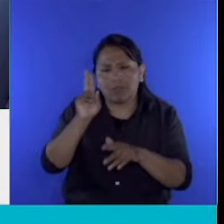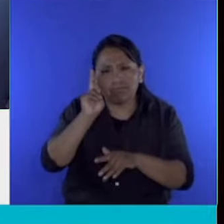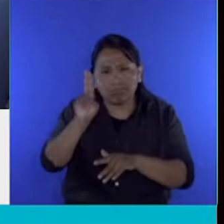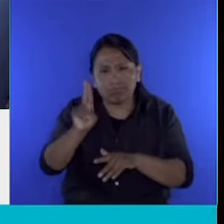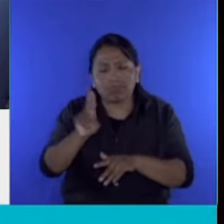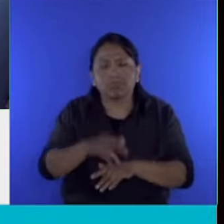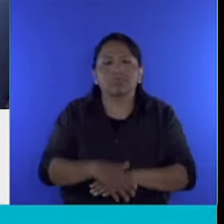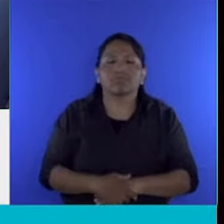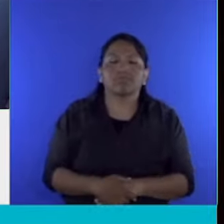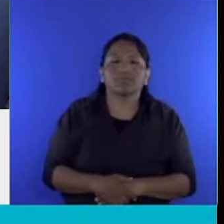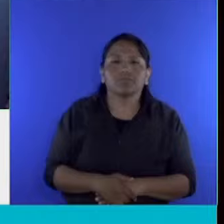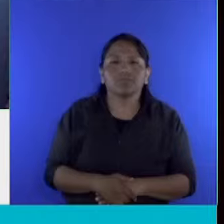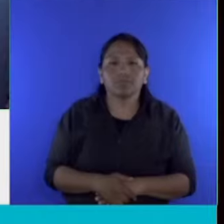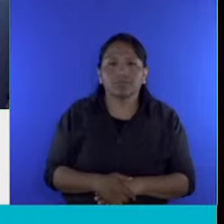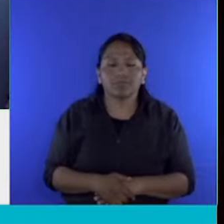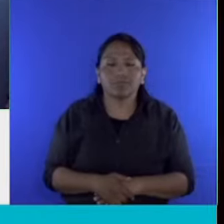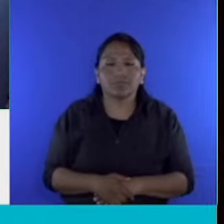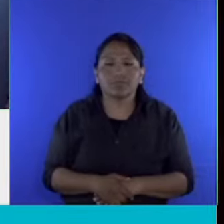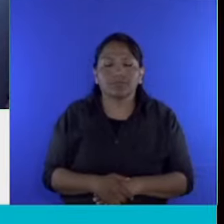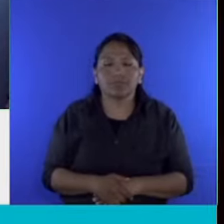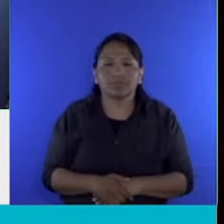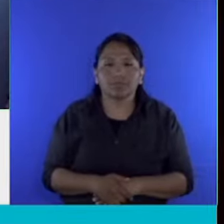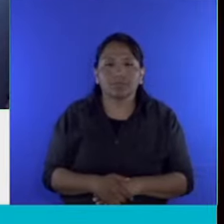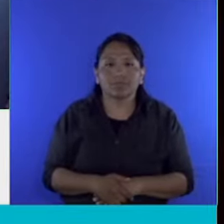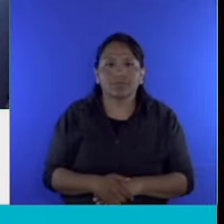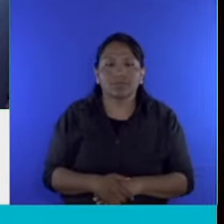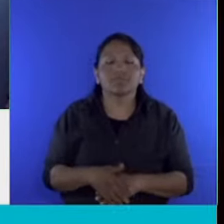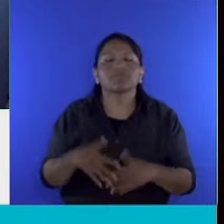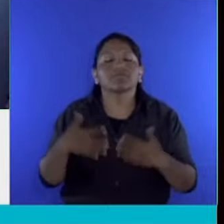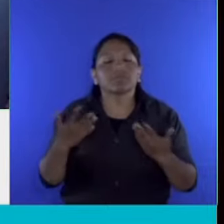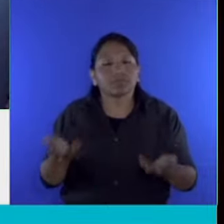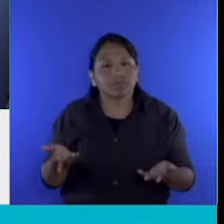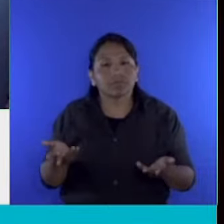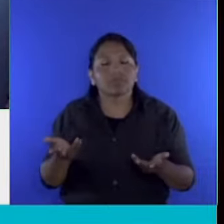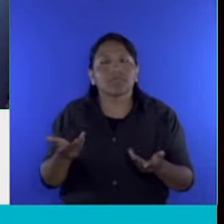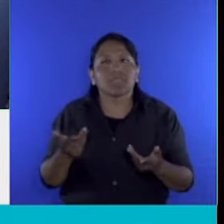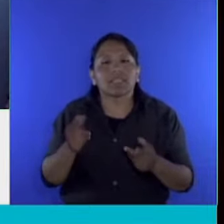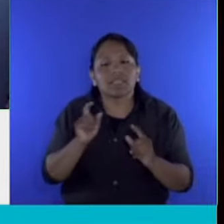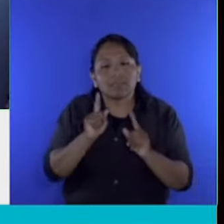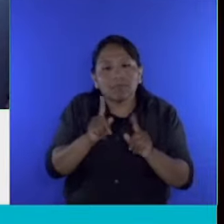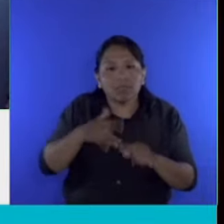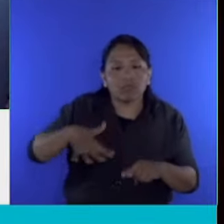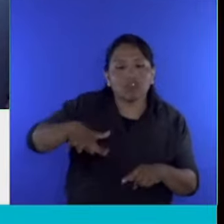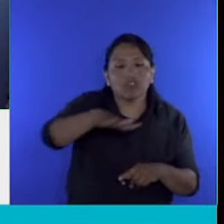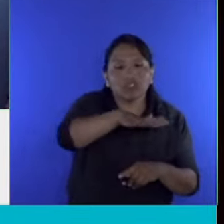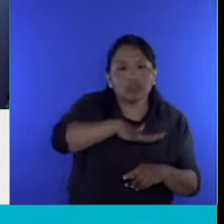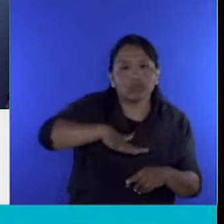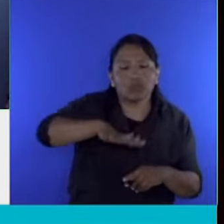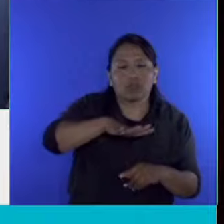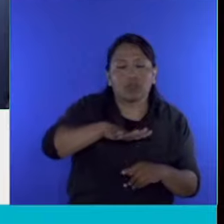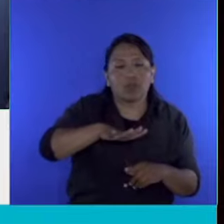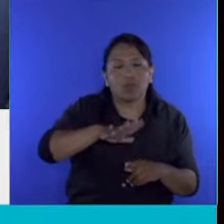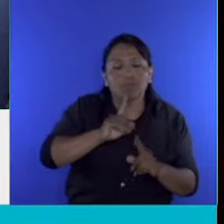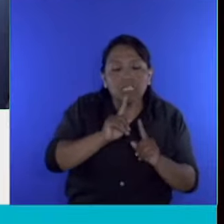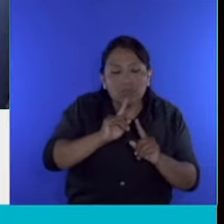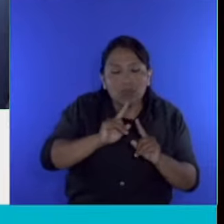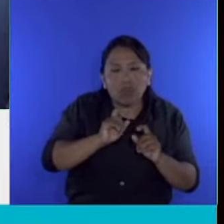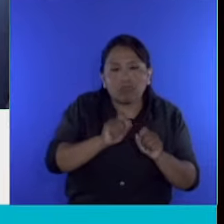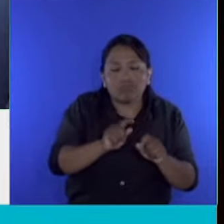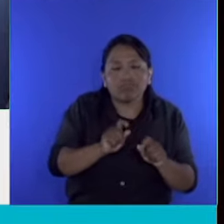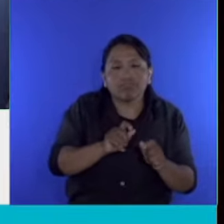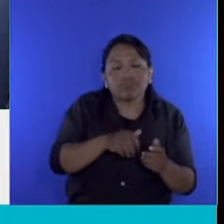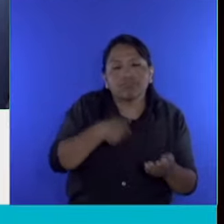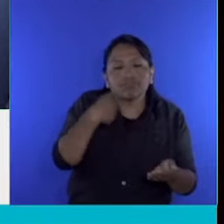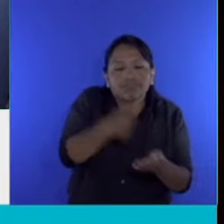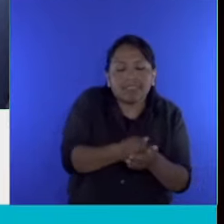que es hacer que el mismo sector financie al